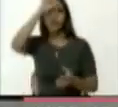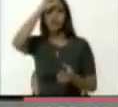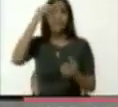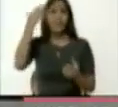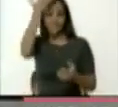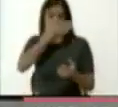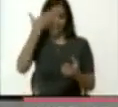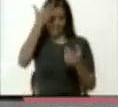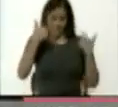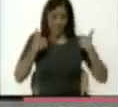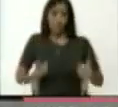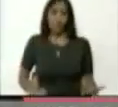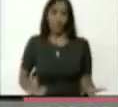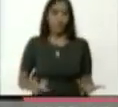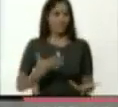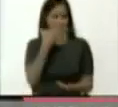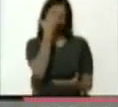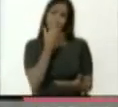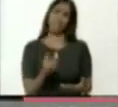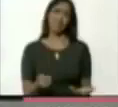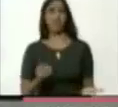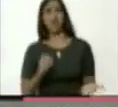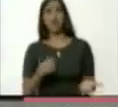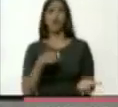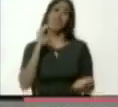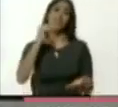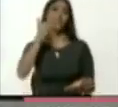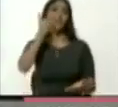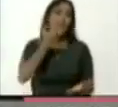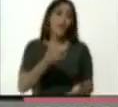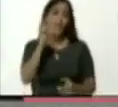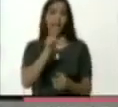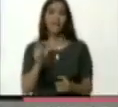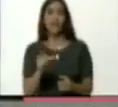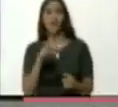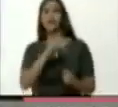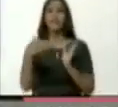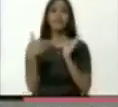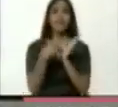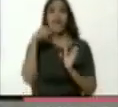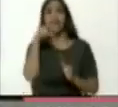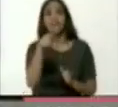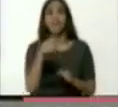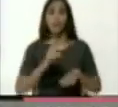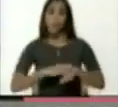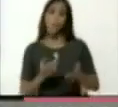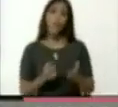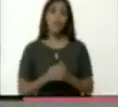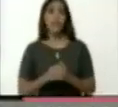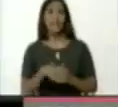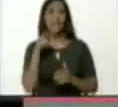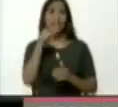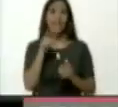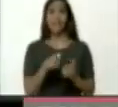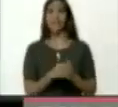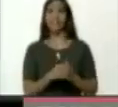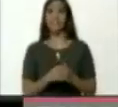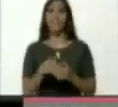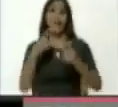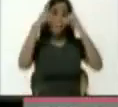eres. ¡Qué tristeza! No estés ofendiendo a la gente para que no se metan contigo. Porque además es el mariscal de la derrota.